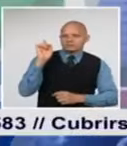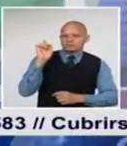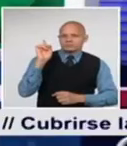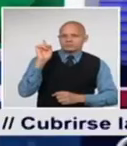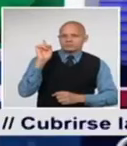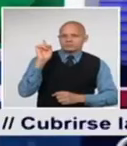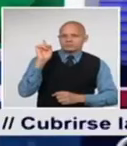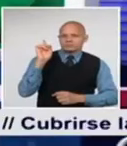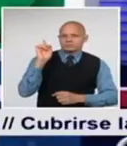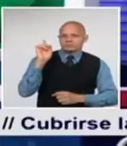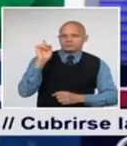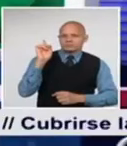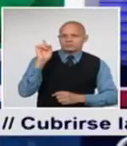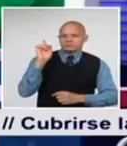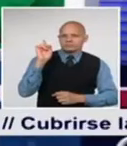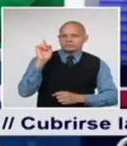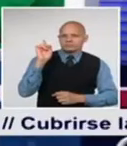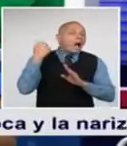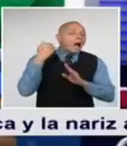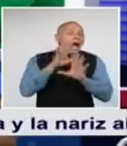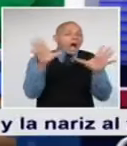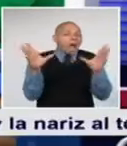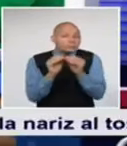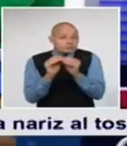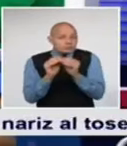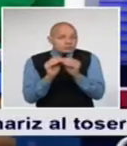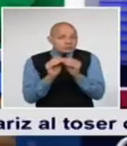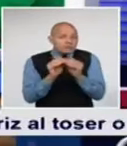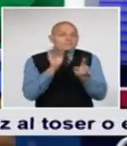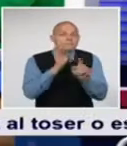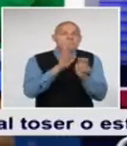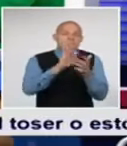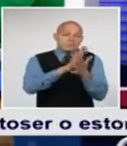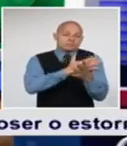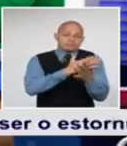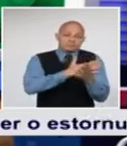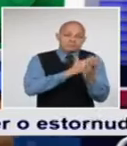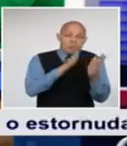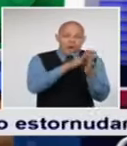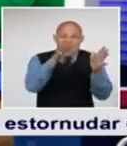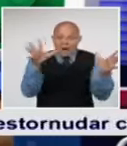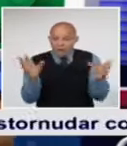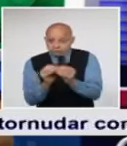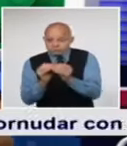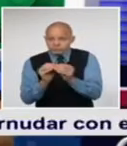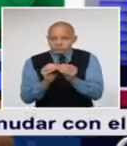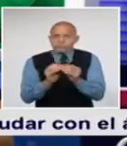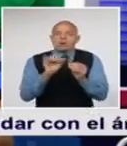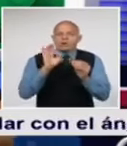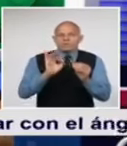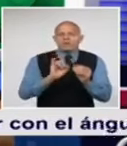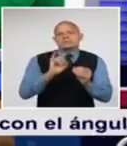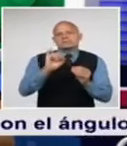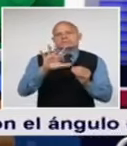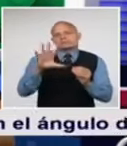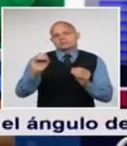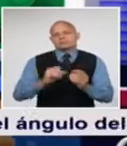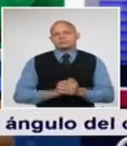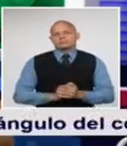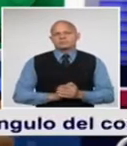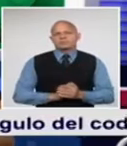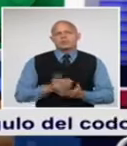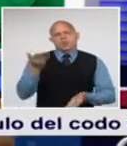se incrementa a 0,61%, inferior al mundo, que es de 2,10, y a la de región